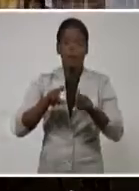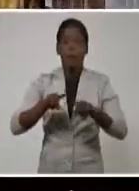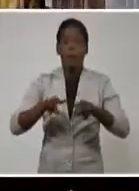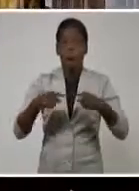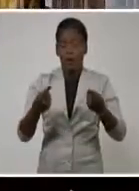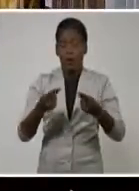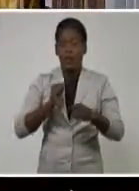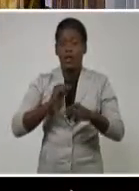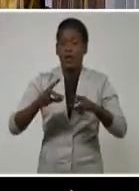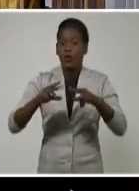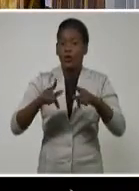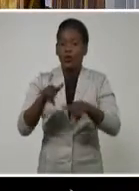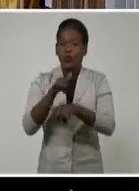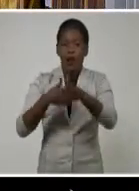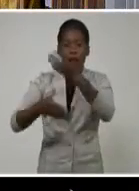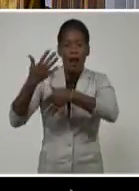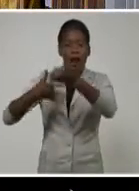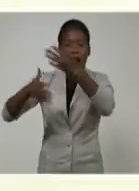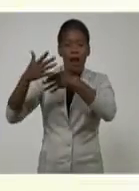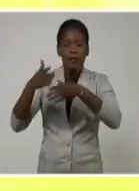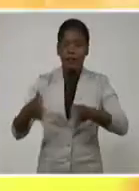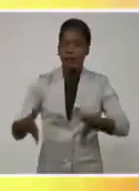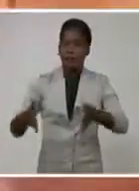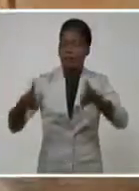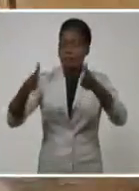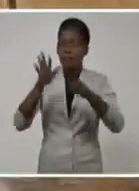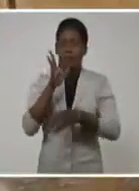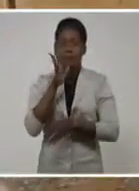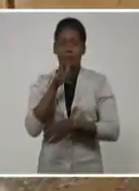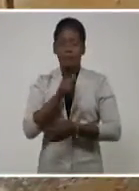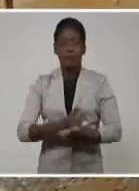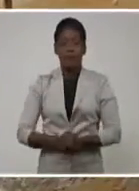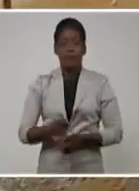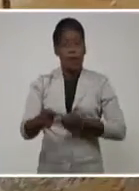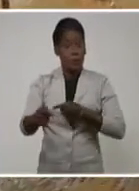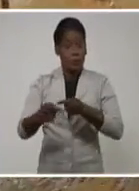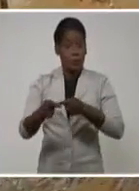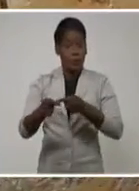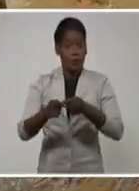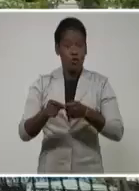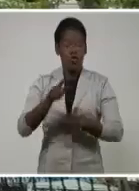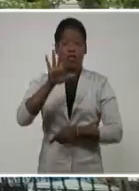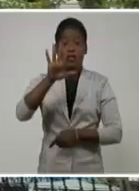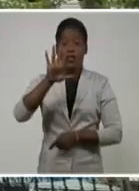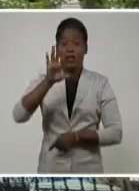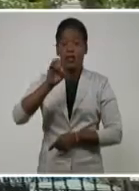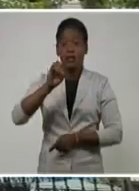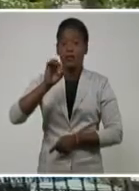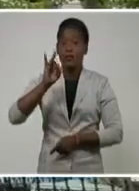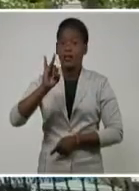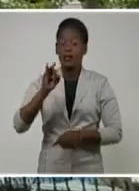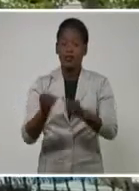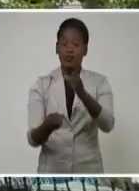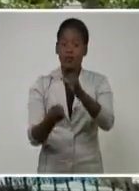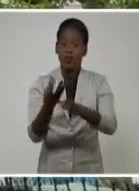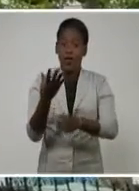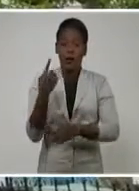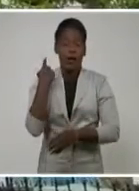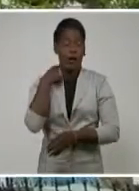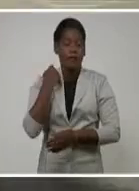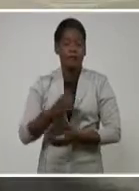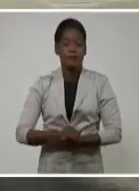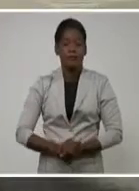patrimonio y reanimar una urbe que el próximo 4 de junio cumplirá 507 años de fundada.